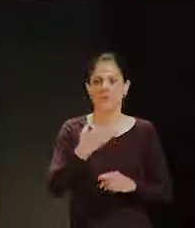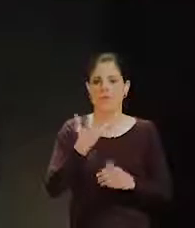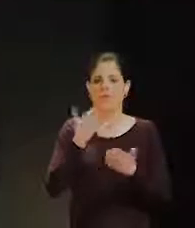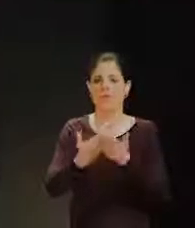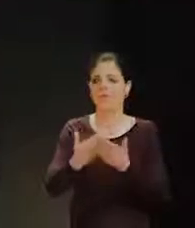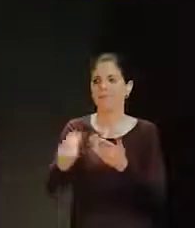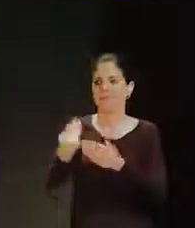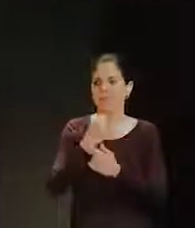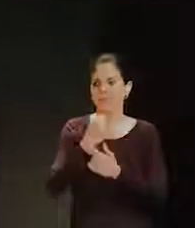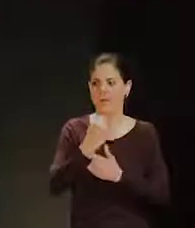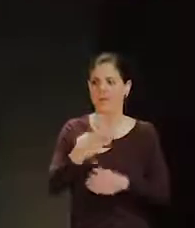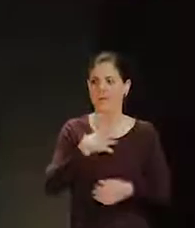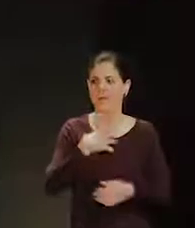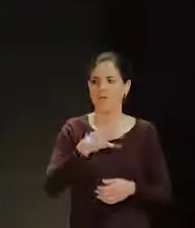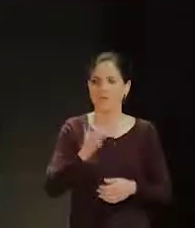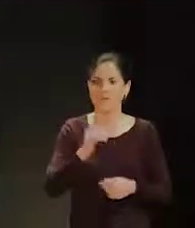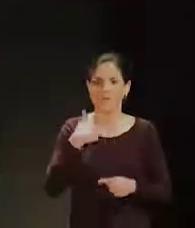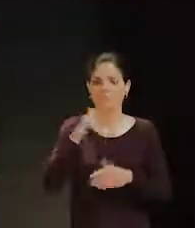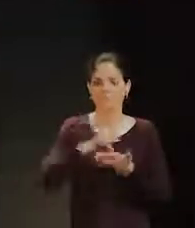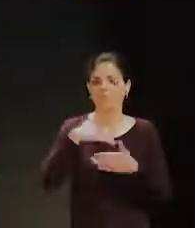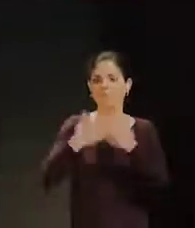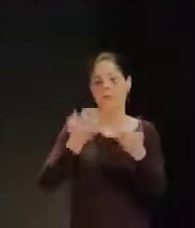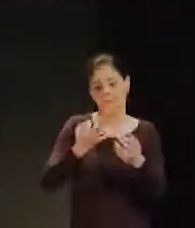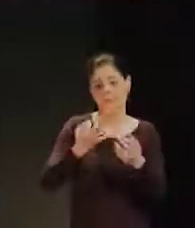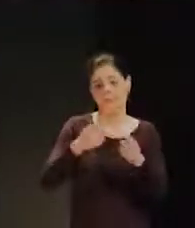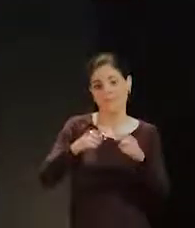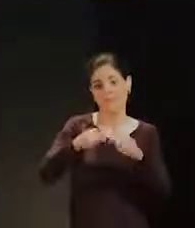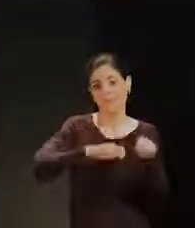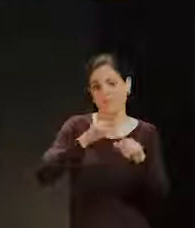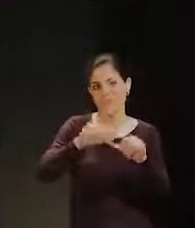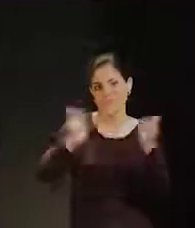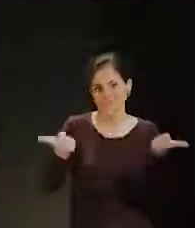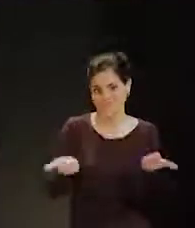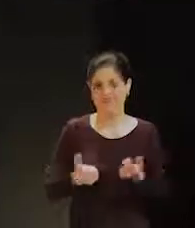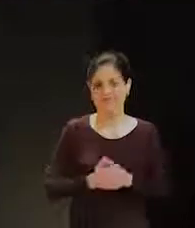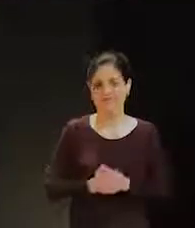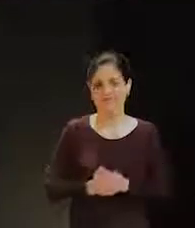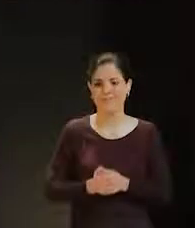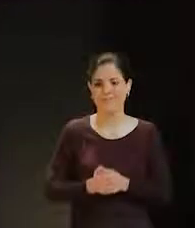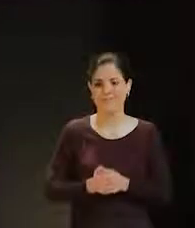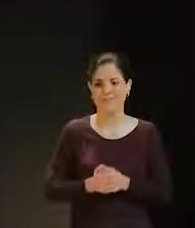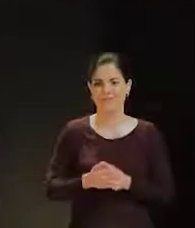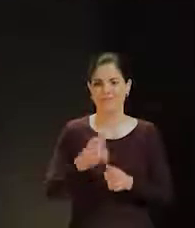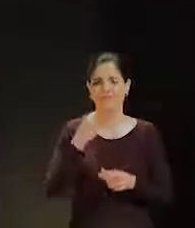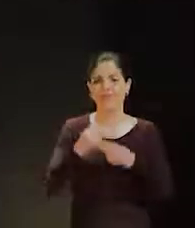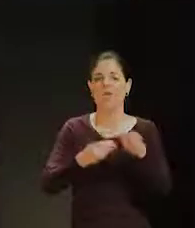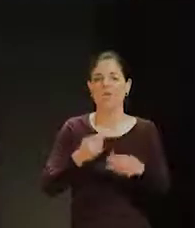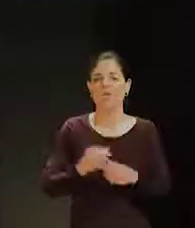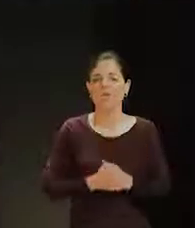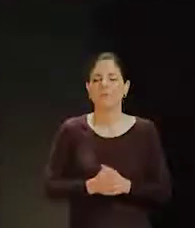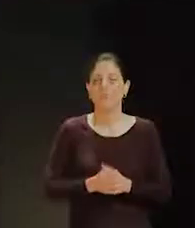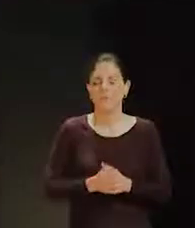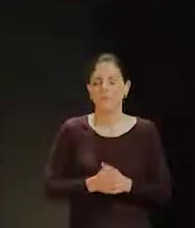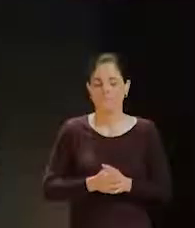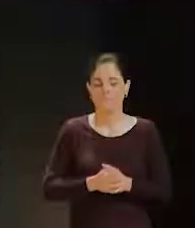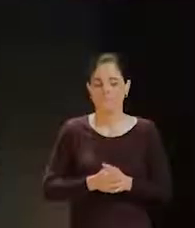Omar, como está casado conmigo, no puede solicitar ayuda. O sea, habíamos divorciado. Hay que divorciarse. Hacer mi hogar del oficial en España. Ese